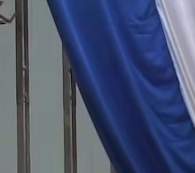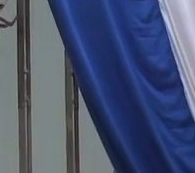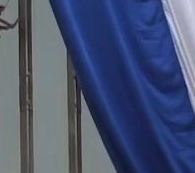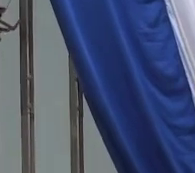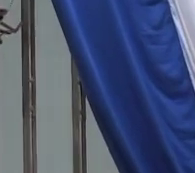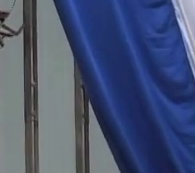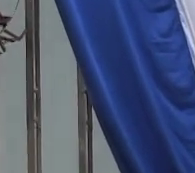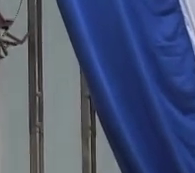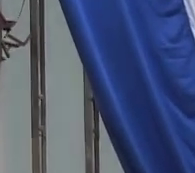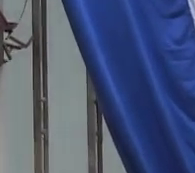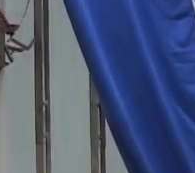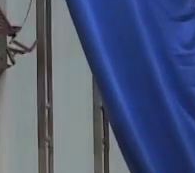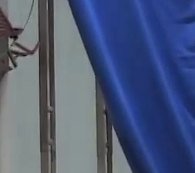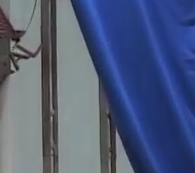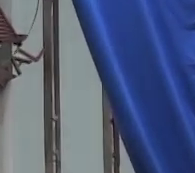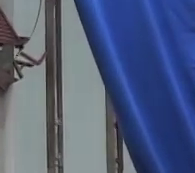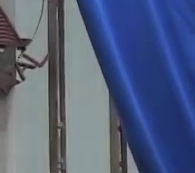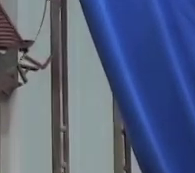¡Gracias!